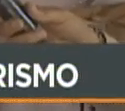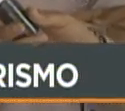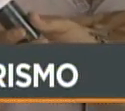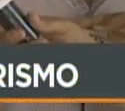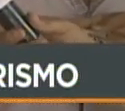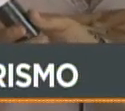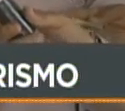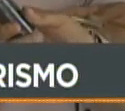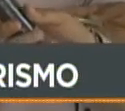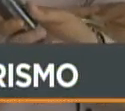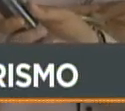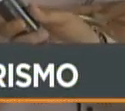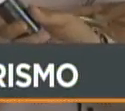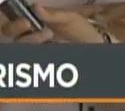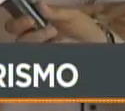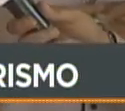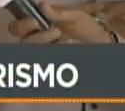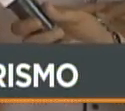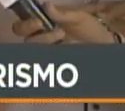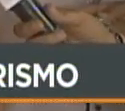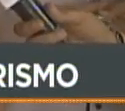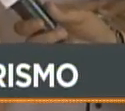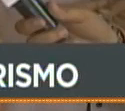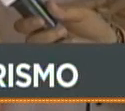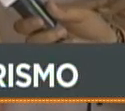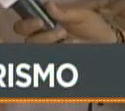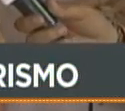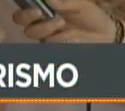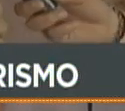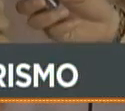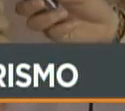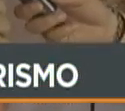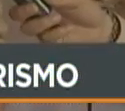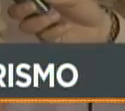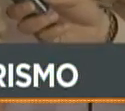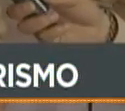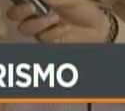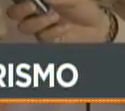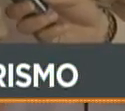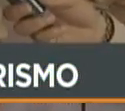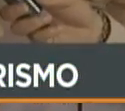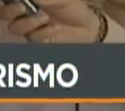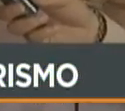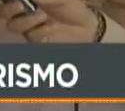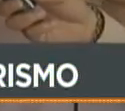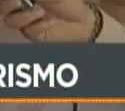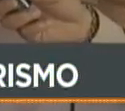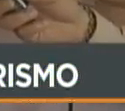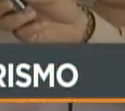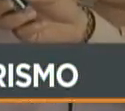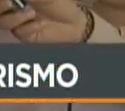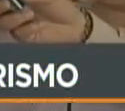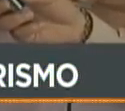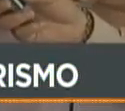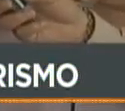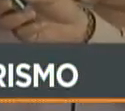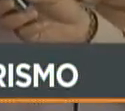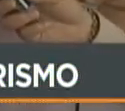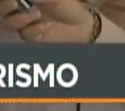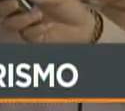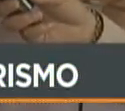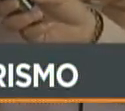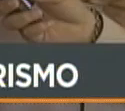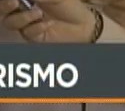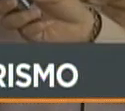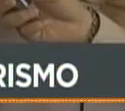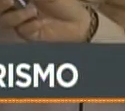Turismo lo hace con los prestadores de servicios de turismo. Nosotros vamos a hacer una asamblea con nuestros artistas, cultores y artesanos de las distintas plataformas,